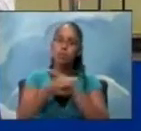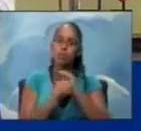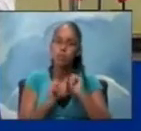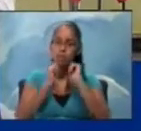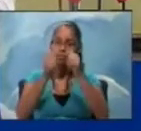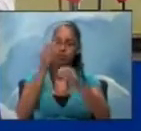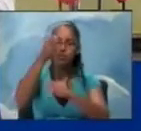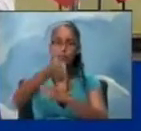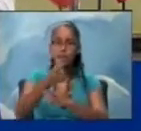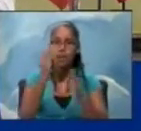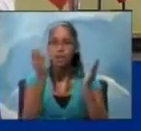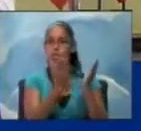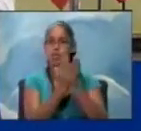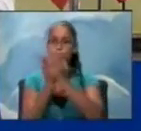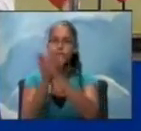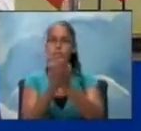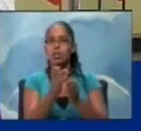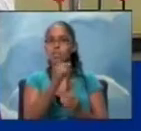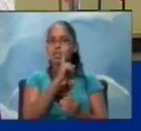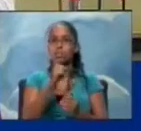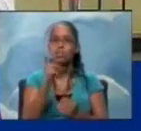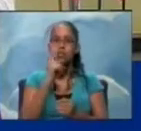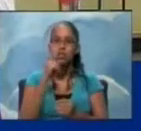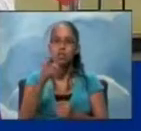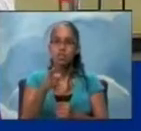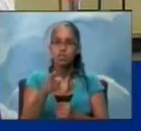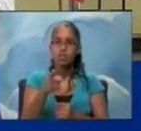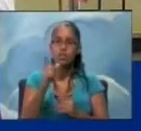estudiar se llama